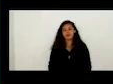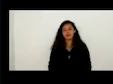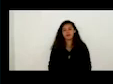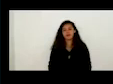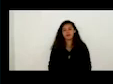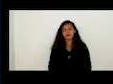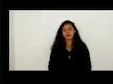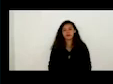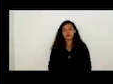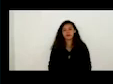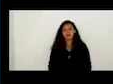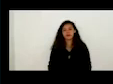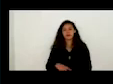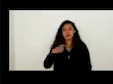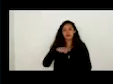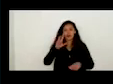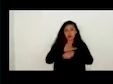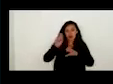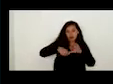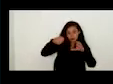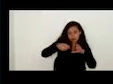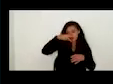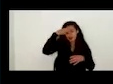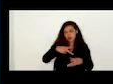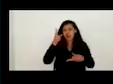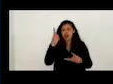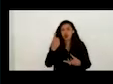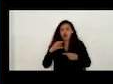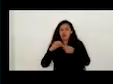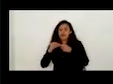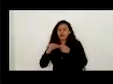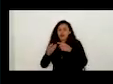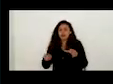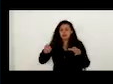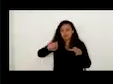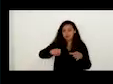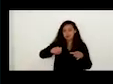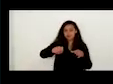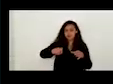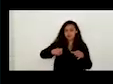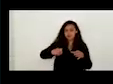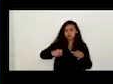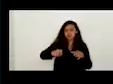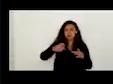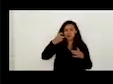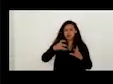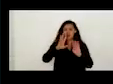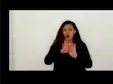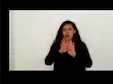Si yo sirvo ese huevo a la mexicana con una porción de frijoles, exactamente, sería como un parte de